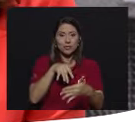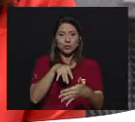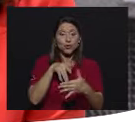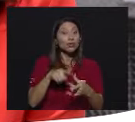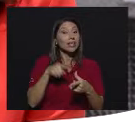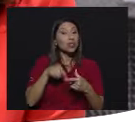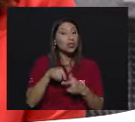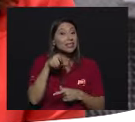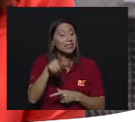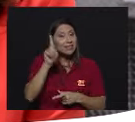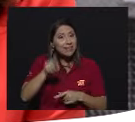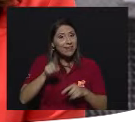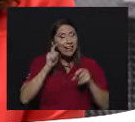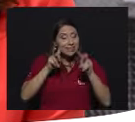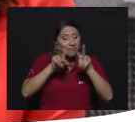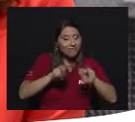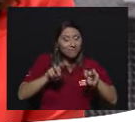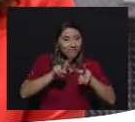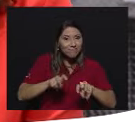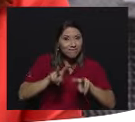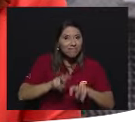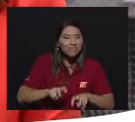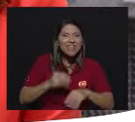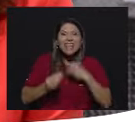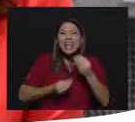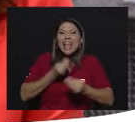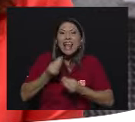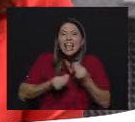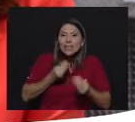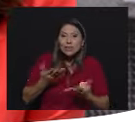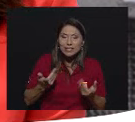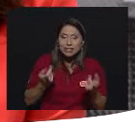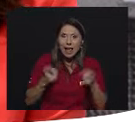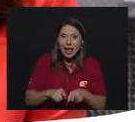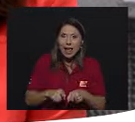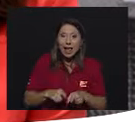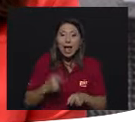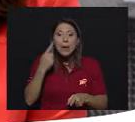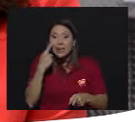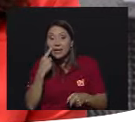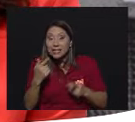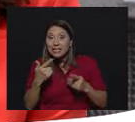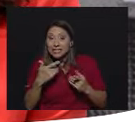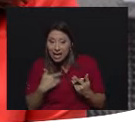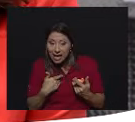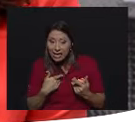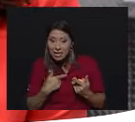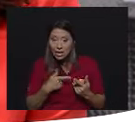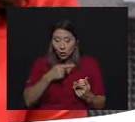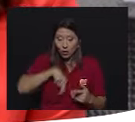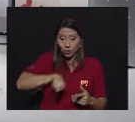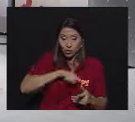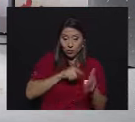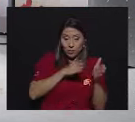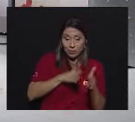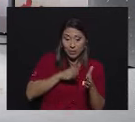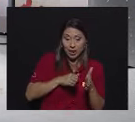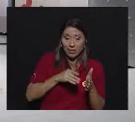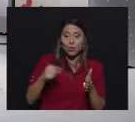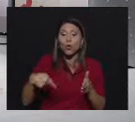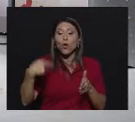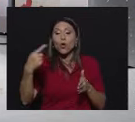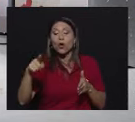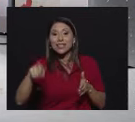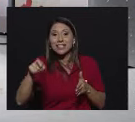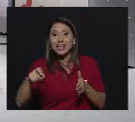Entonces también ahí hay un tema de revisión de qué es lo que se está formando y si hay una articulación entre eso que estamos formando y